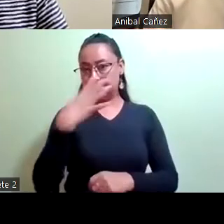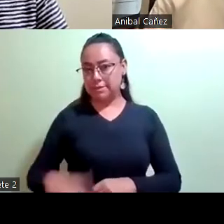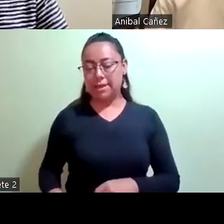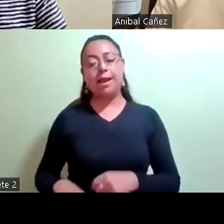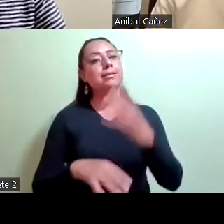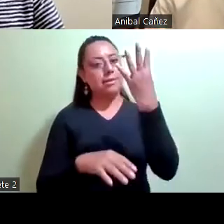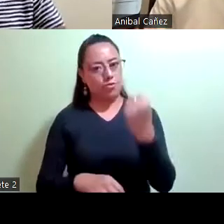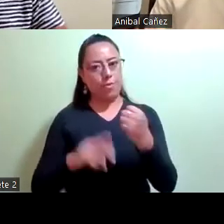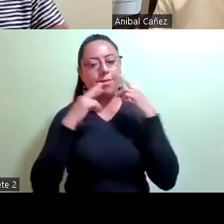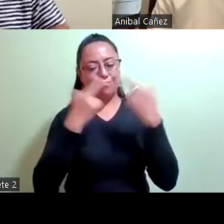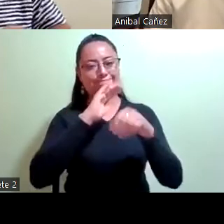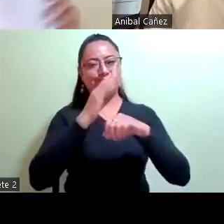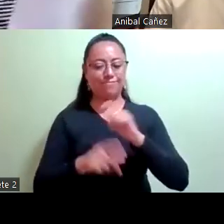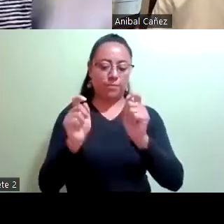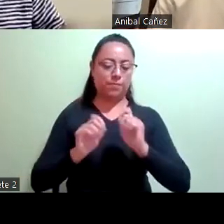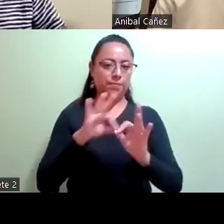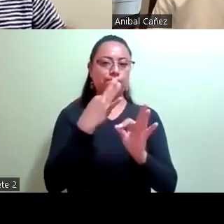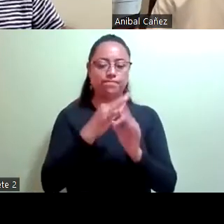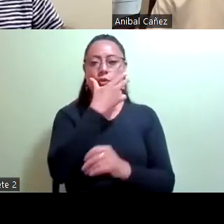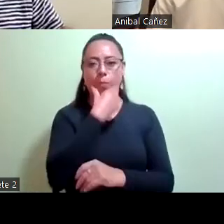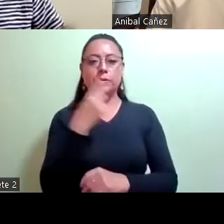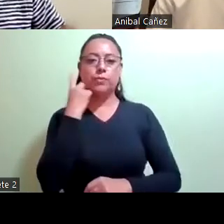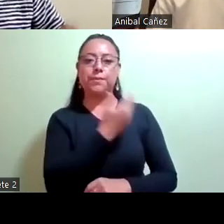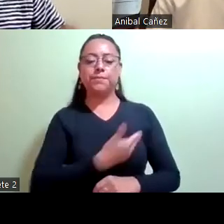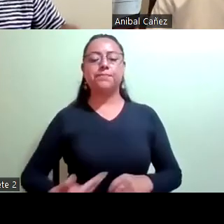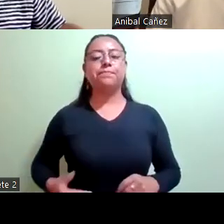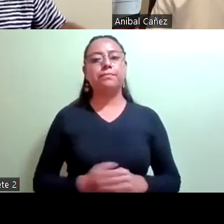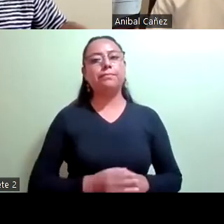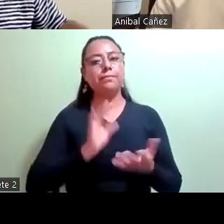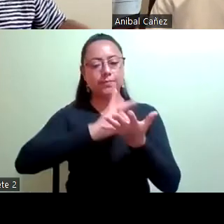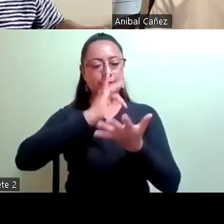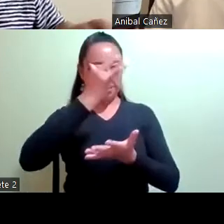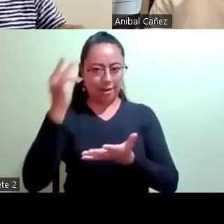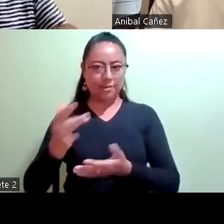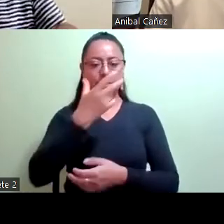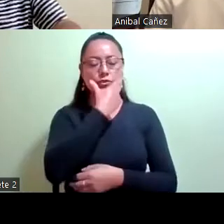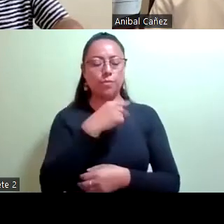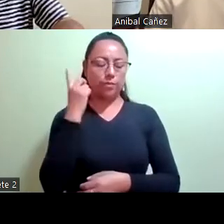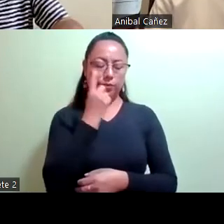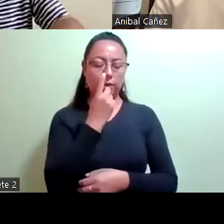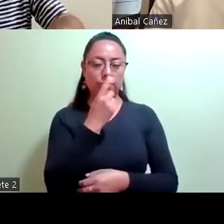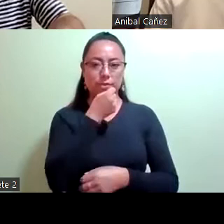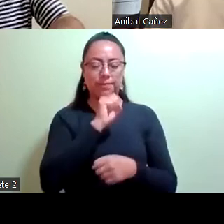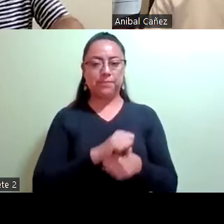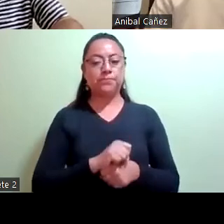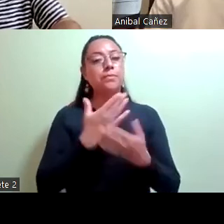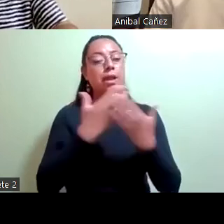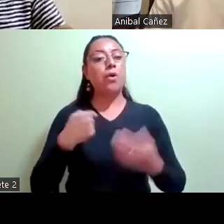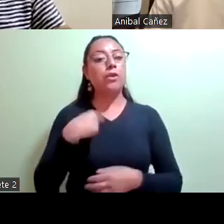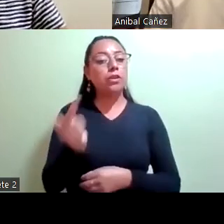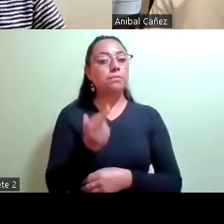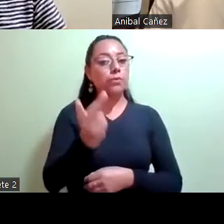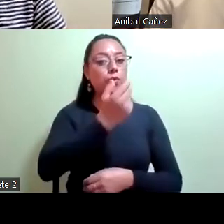instrucción, diputado presidente. Gracias, diputado secretario. Consulto a las diputadas